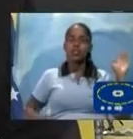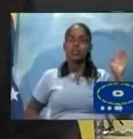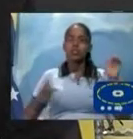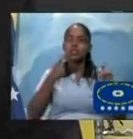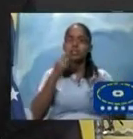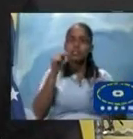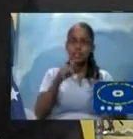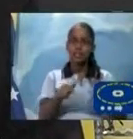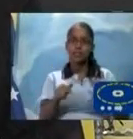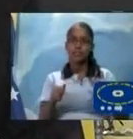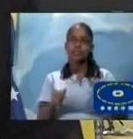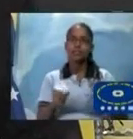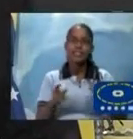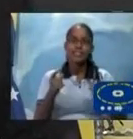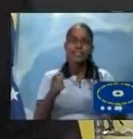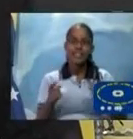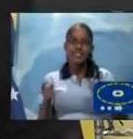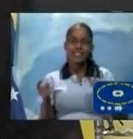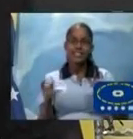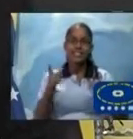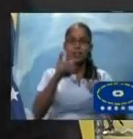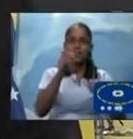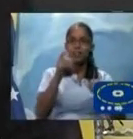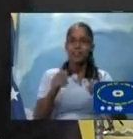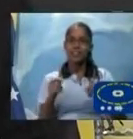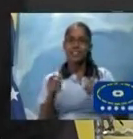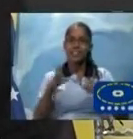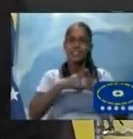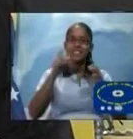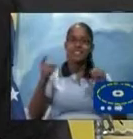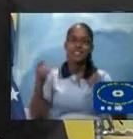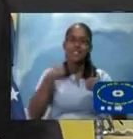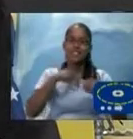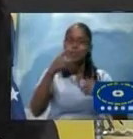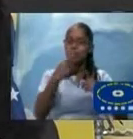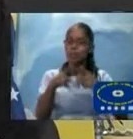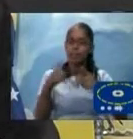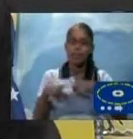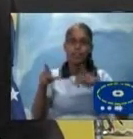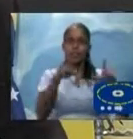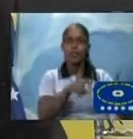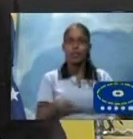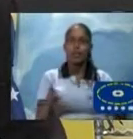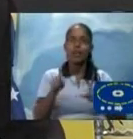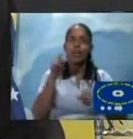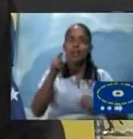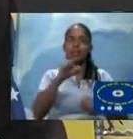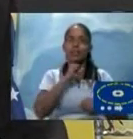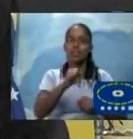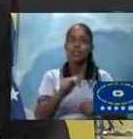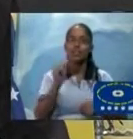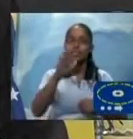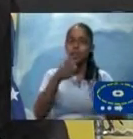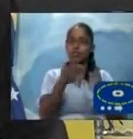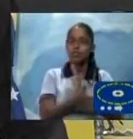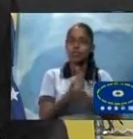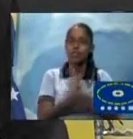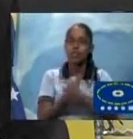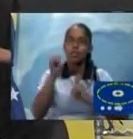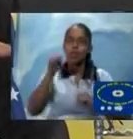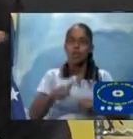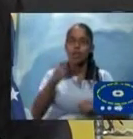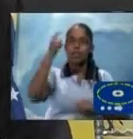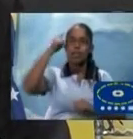Dice aquí: y habrá pestes y hambres y terremotos en diferentes lugares. Eso es lo que está sucediendo hoy en